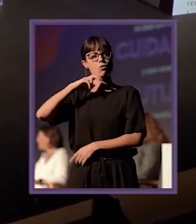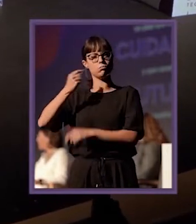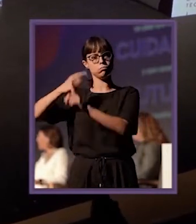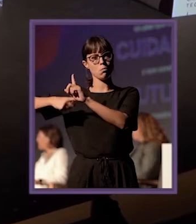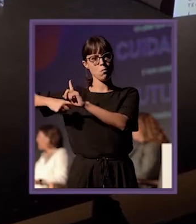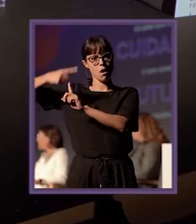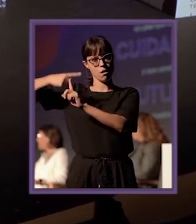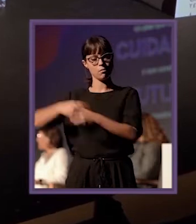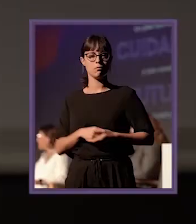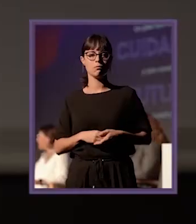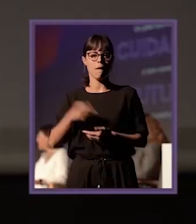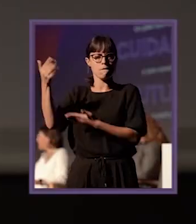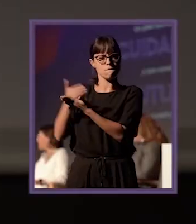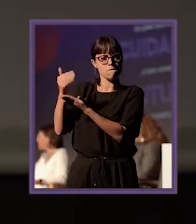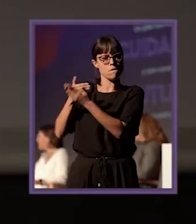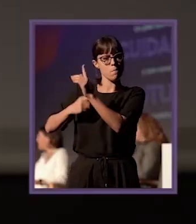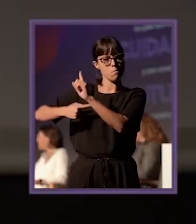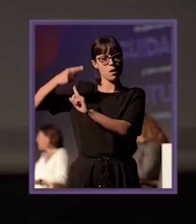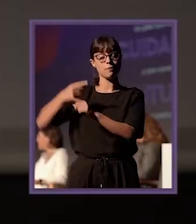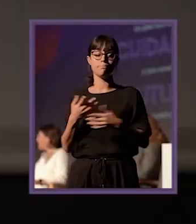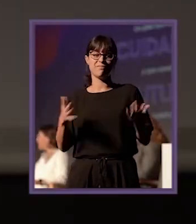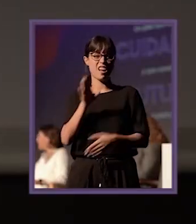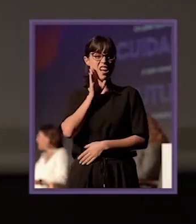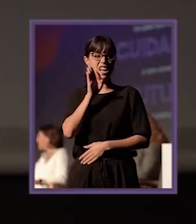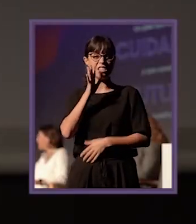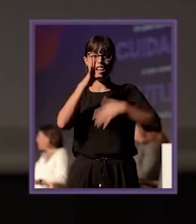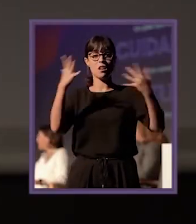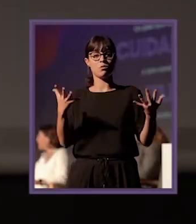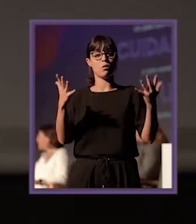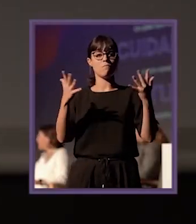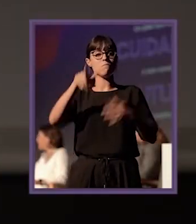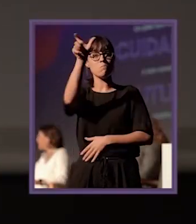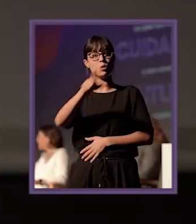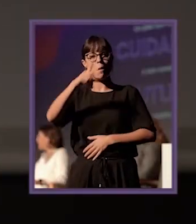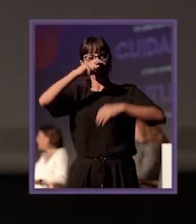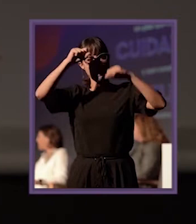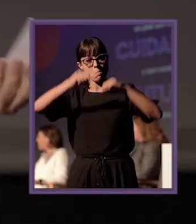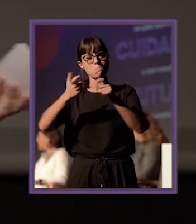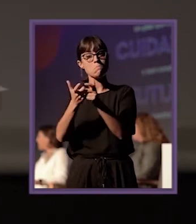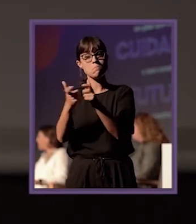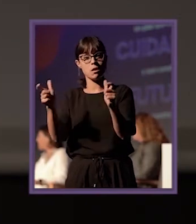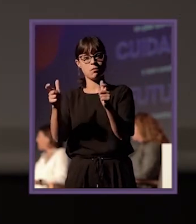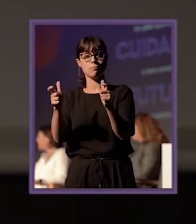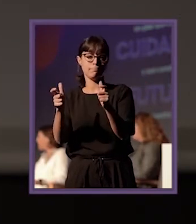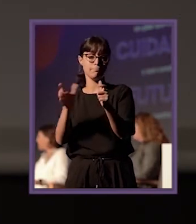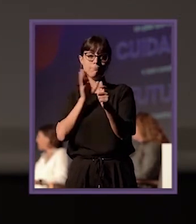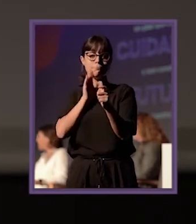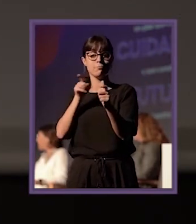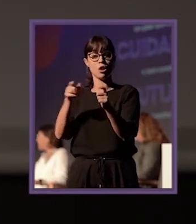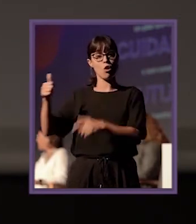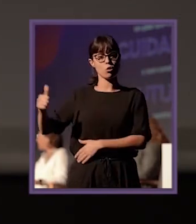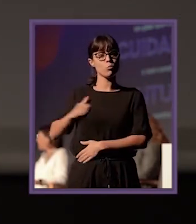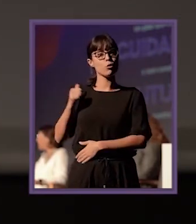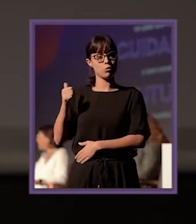población está envejeciendo y por lo tanto se abre un gran nicho de oportunidad